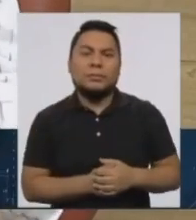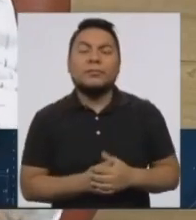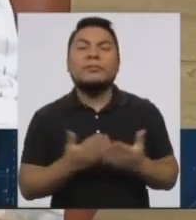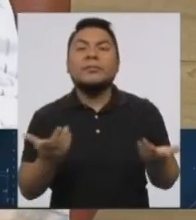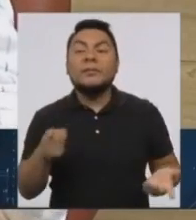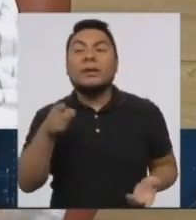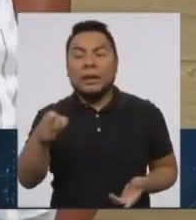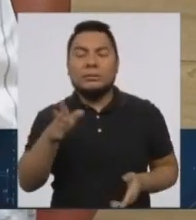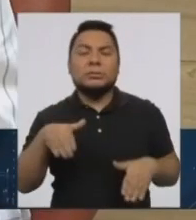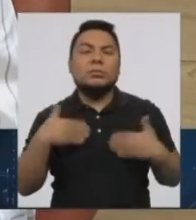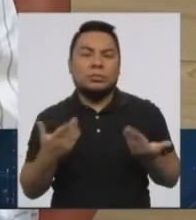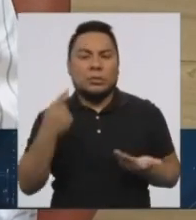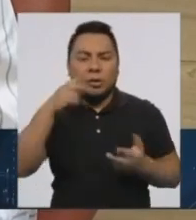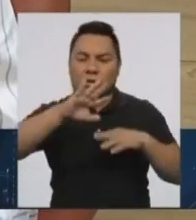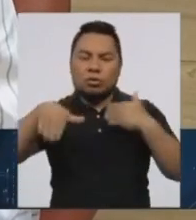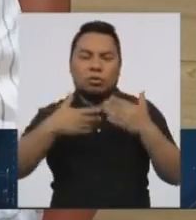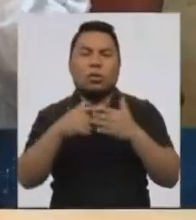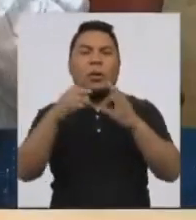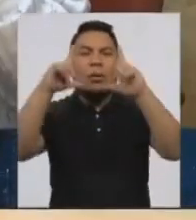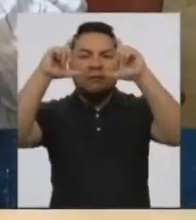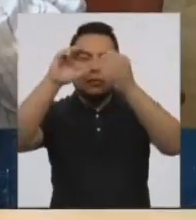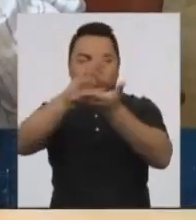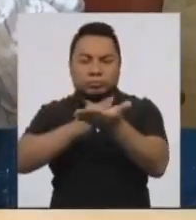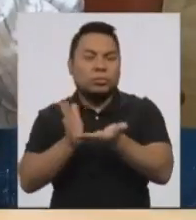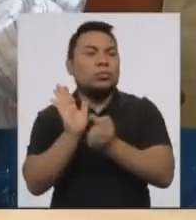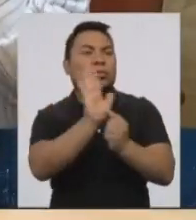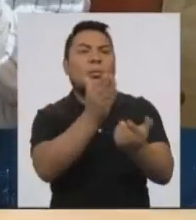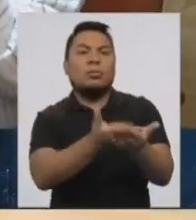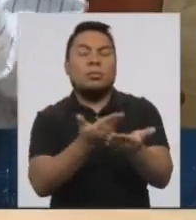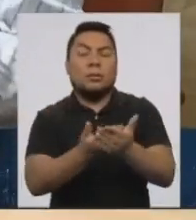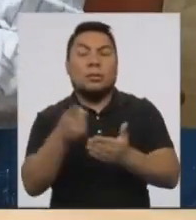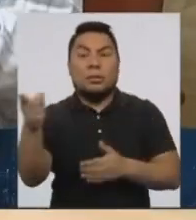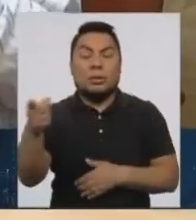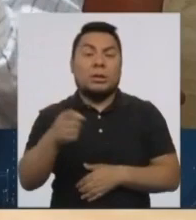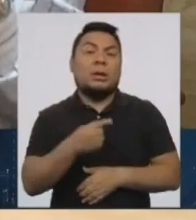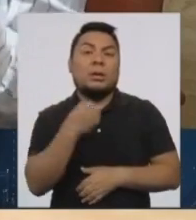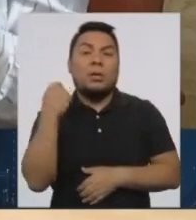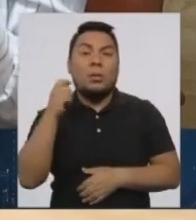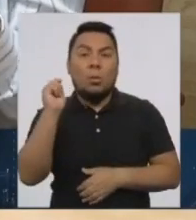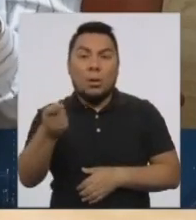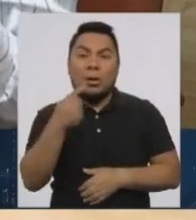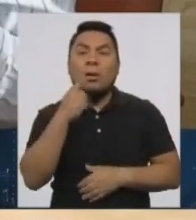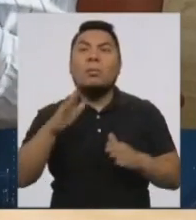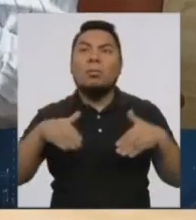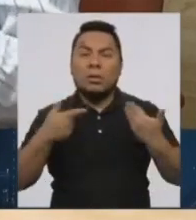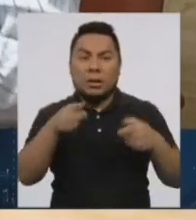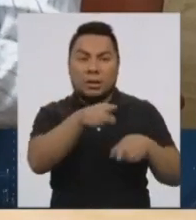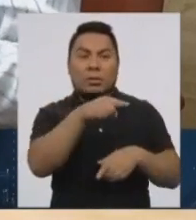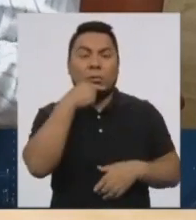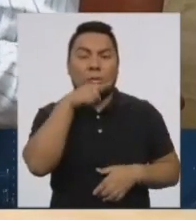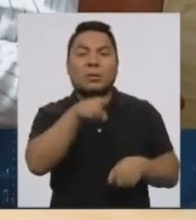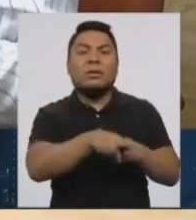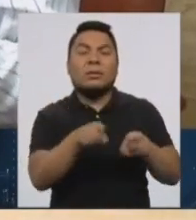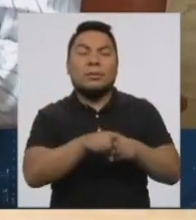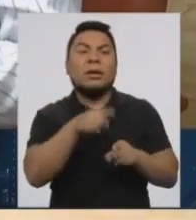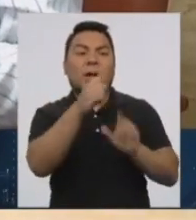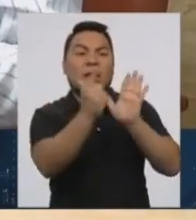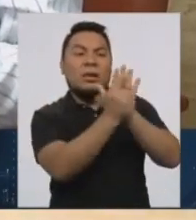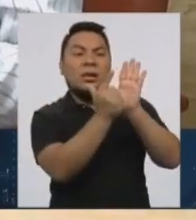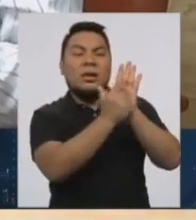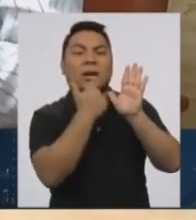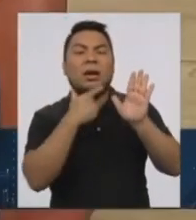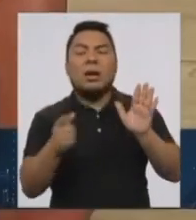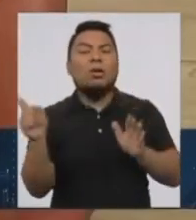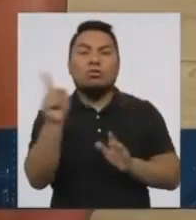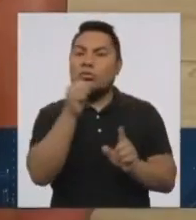ya sé con qué color de ropa estuviste hoy día. El doctor Miranda agregó que las señoritas podrían pararse también en la ley de eliminación de violencia a la